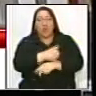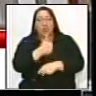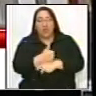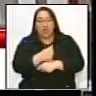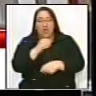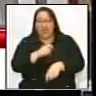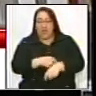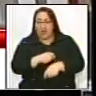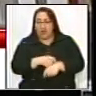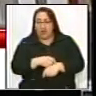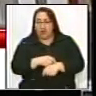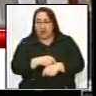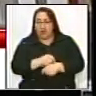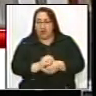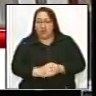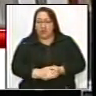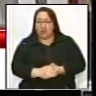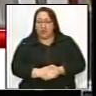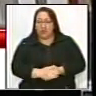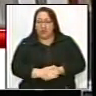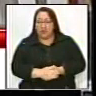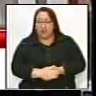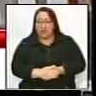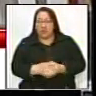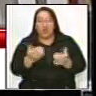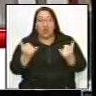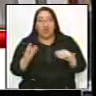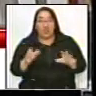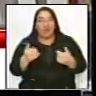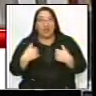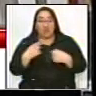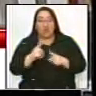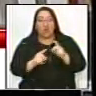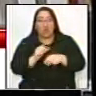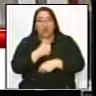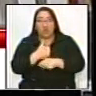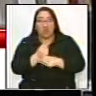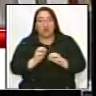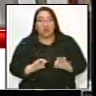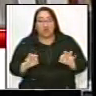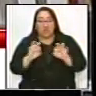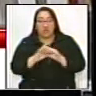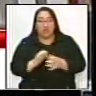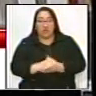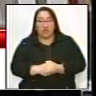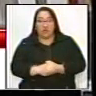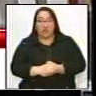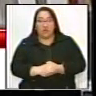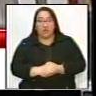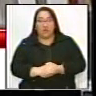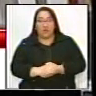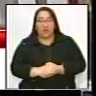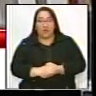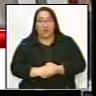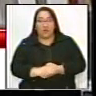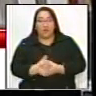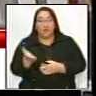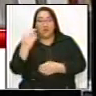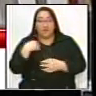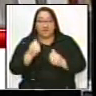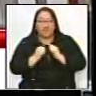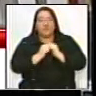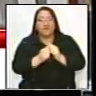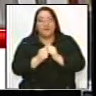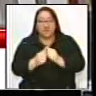el tiempo oportuno. Entonces, ahora que ya tenemos nuevas autoridades, vamos a estar